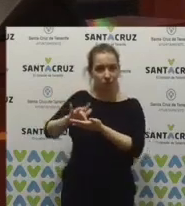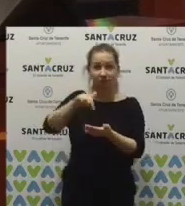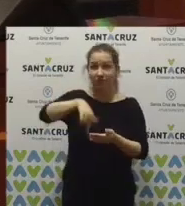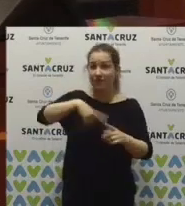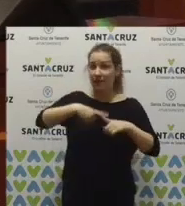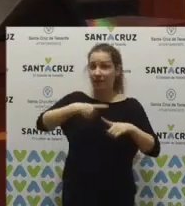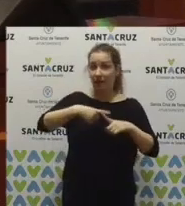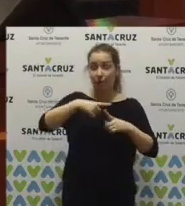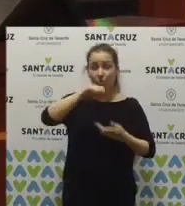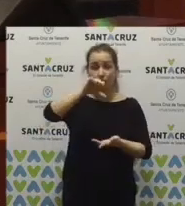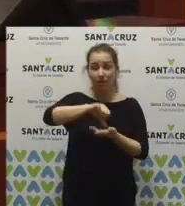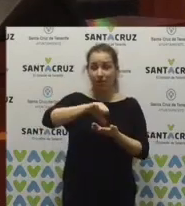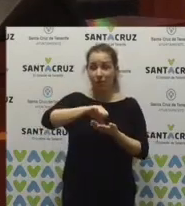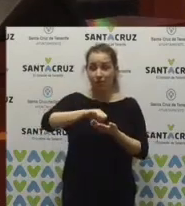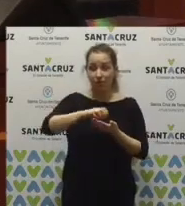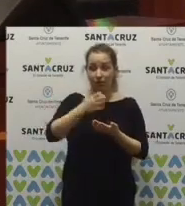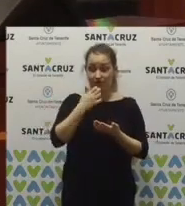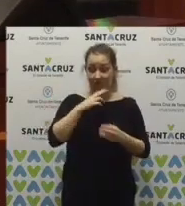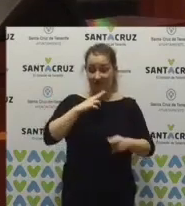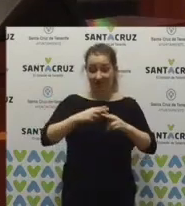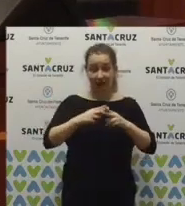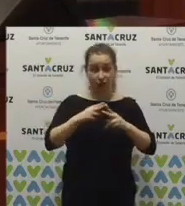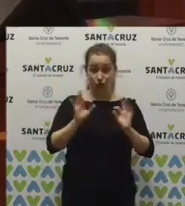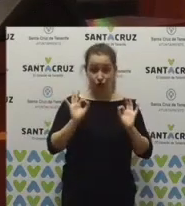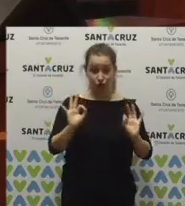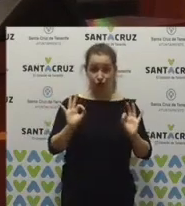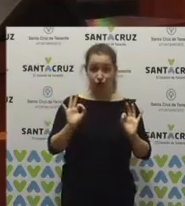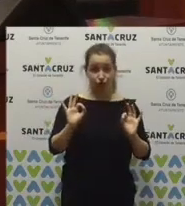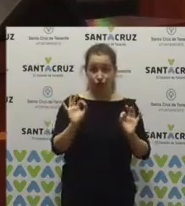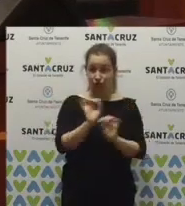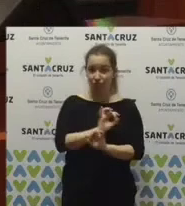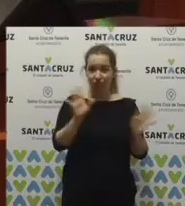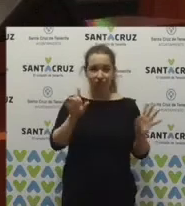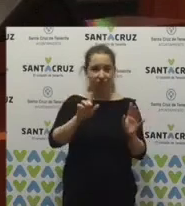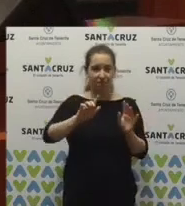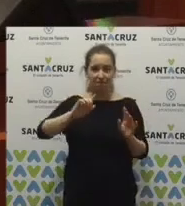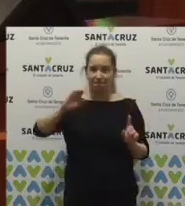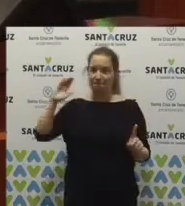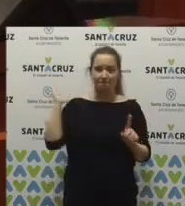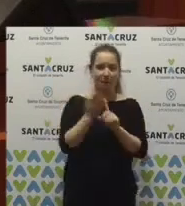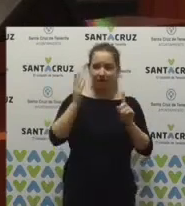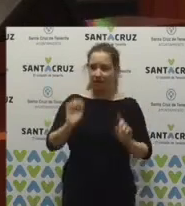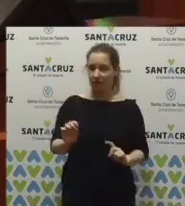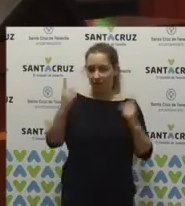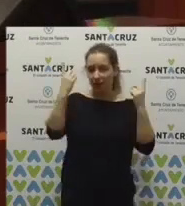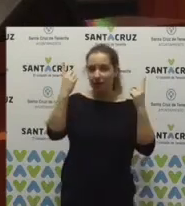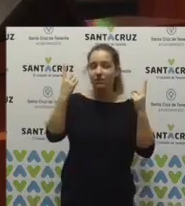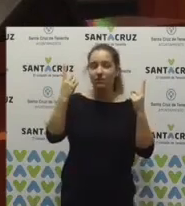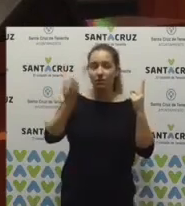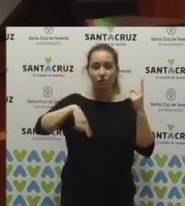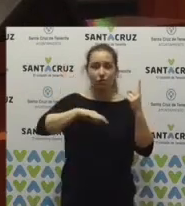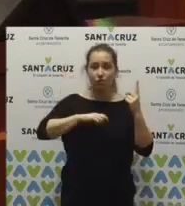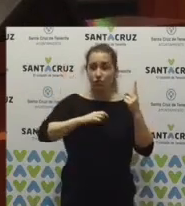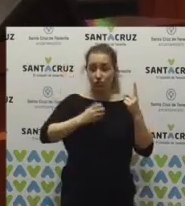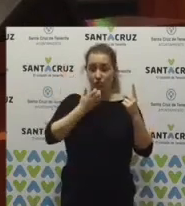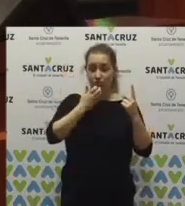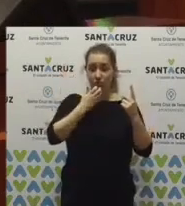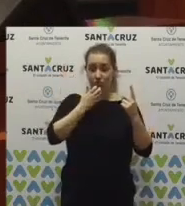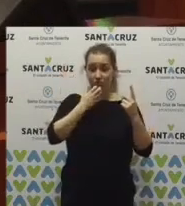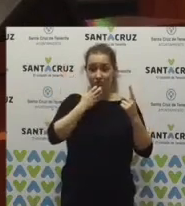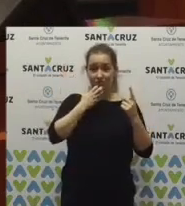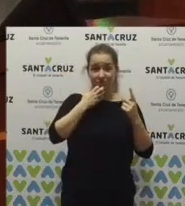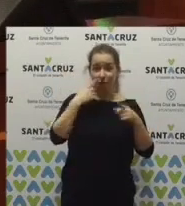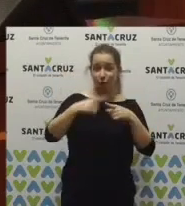que en cifras objetivas ha tenido el mayor impacto desgraciadamente encabezamos el ranking negativo